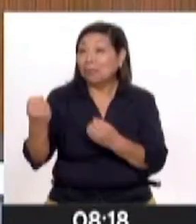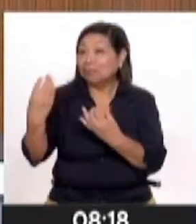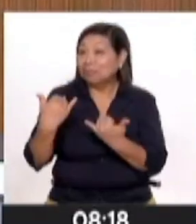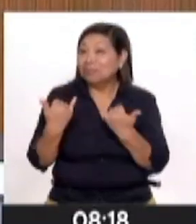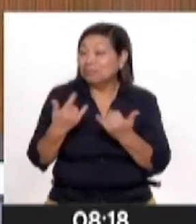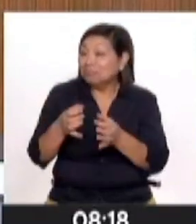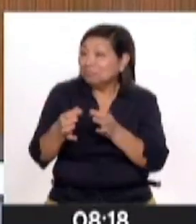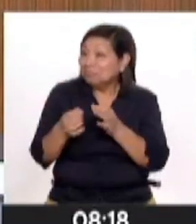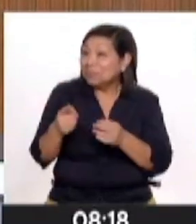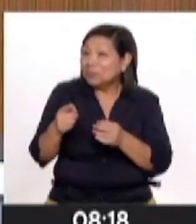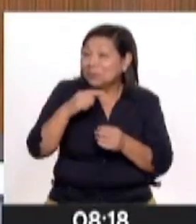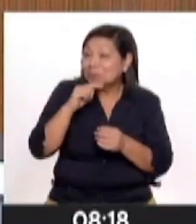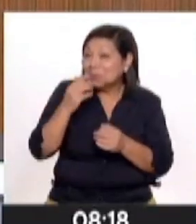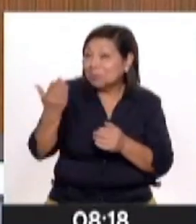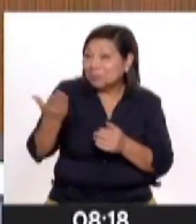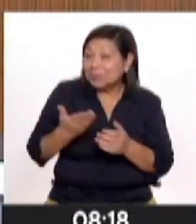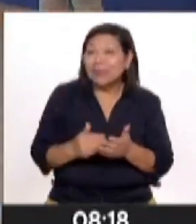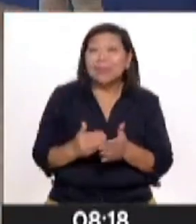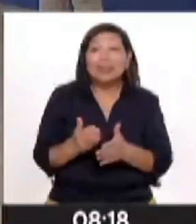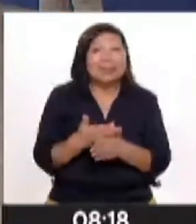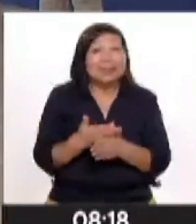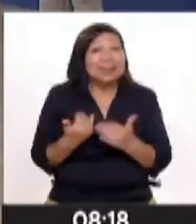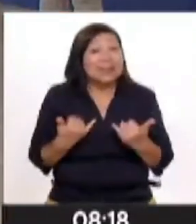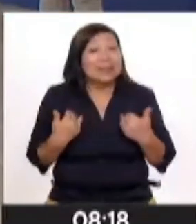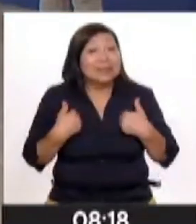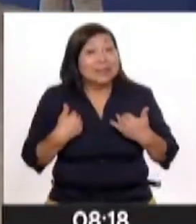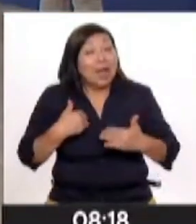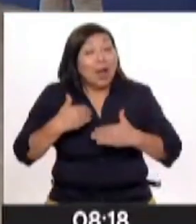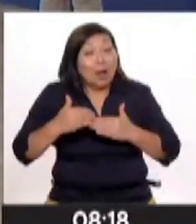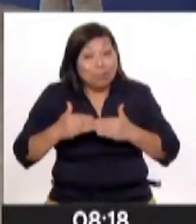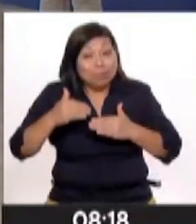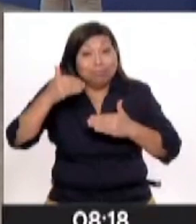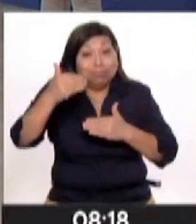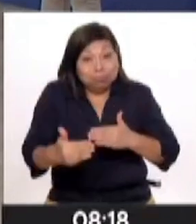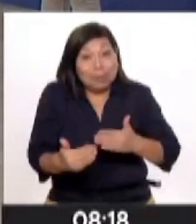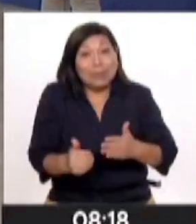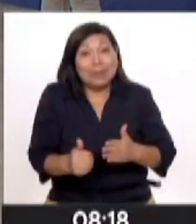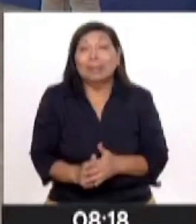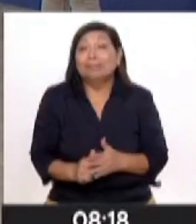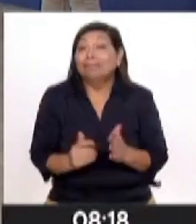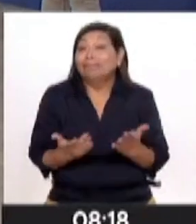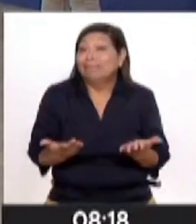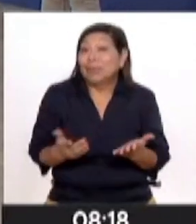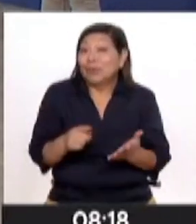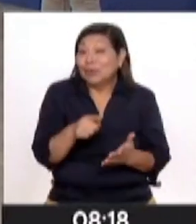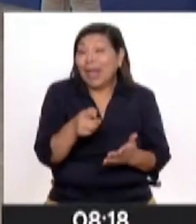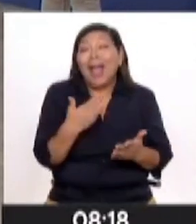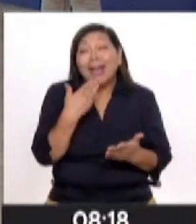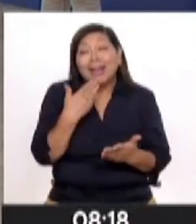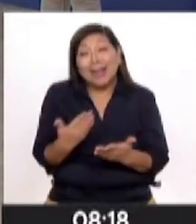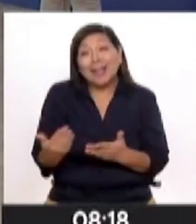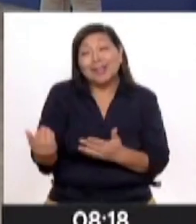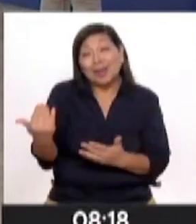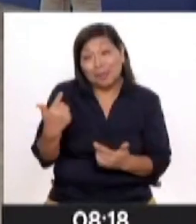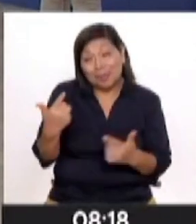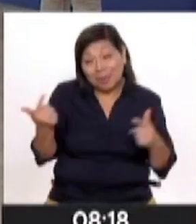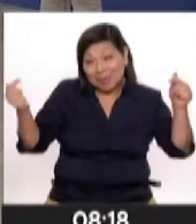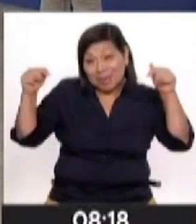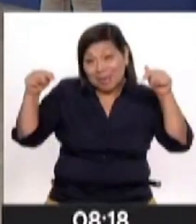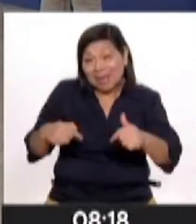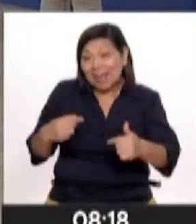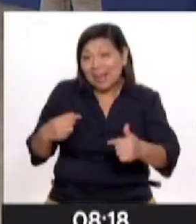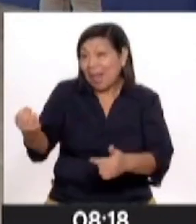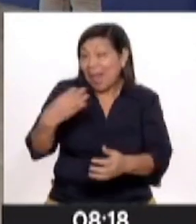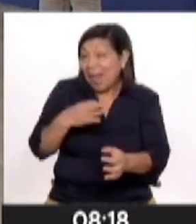ha brindado. Y bueno, esto es parte de lo que vamos a tener de ahora en adelante, Jennifer, y las gracias a usted, ingeniera, por haber estado con nosotros, amigos y